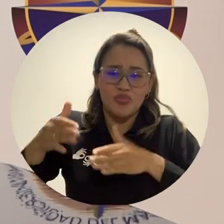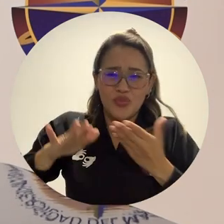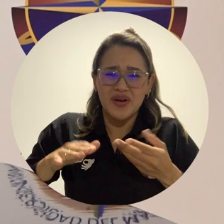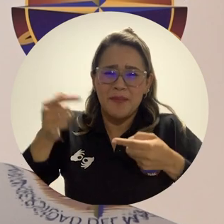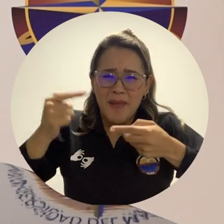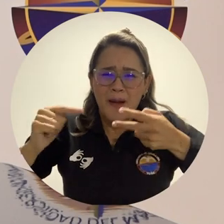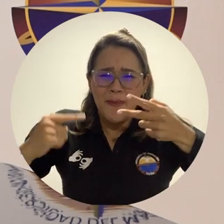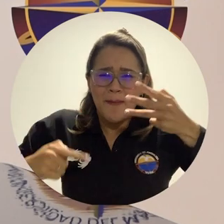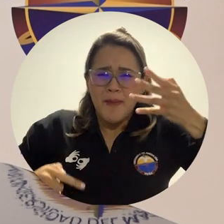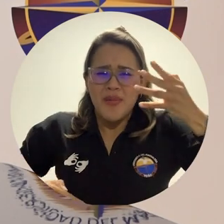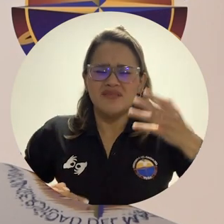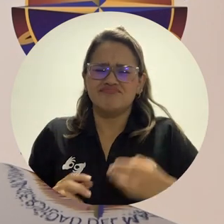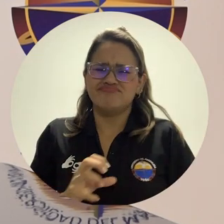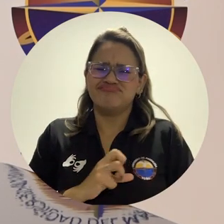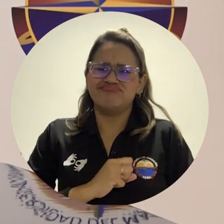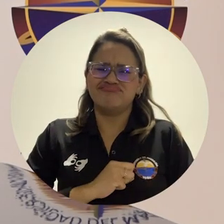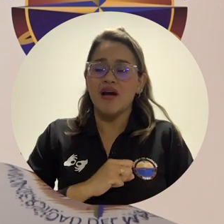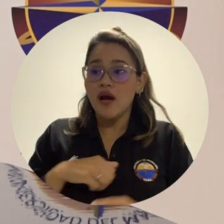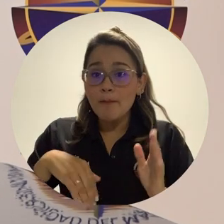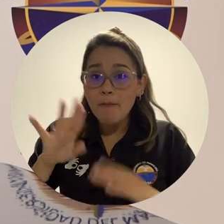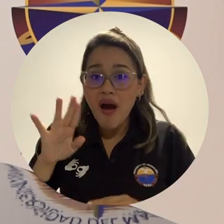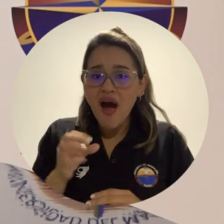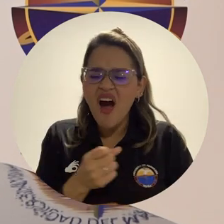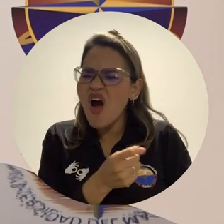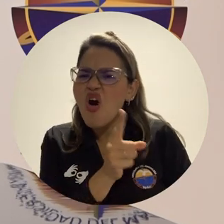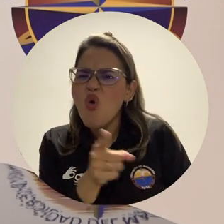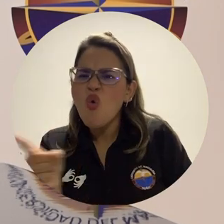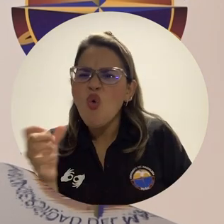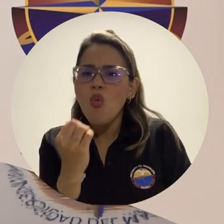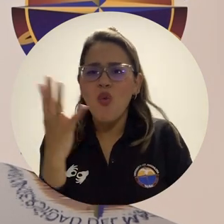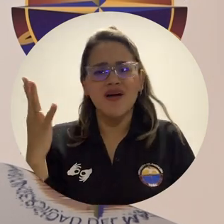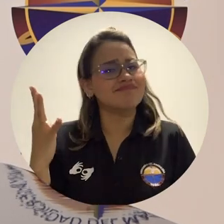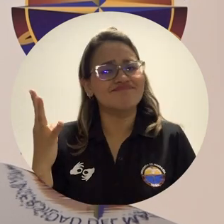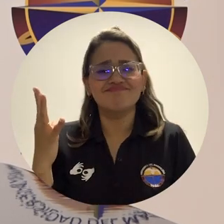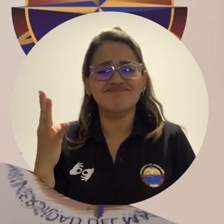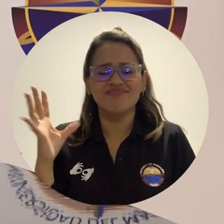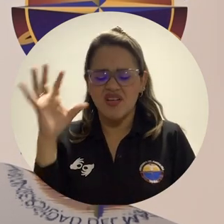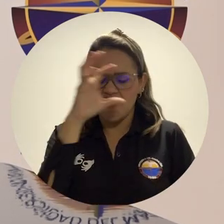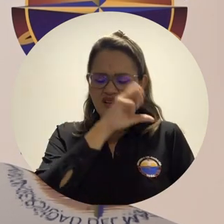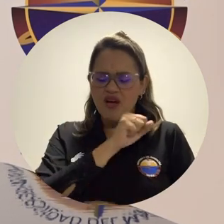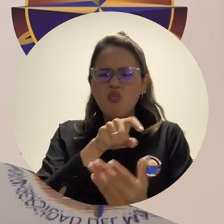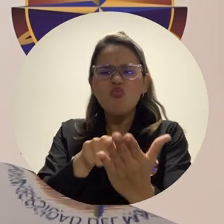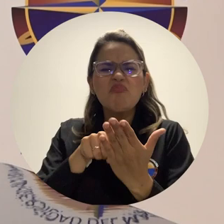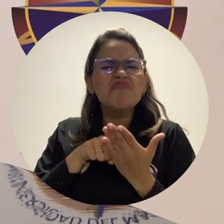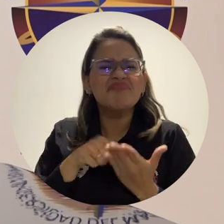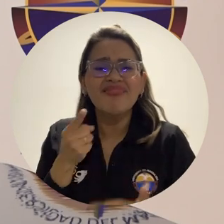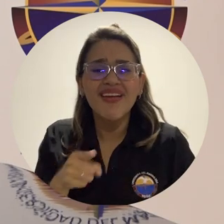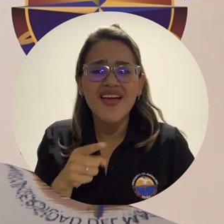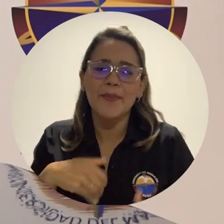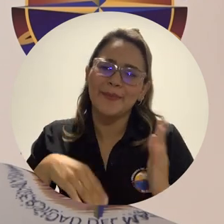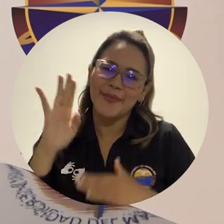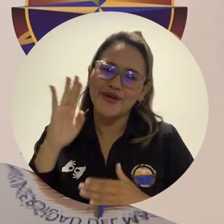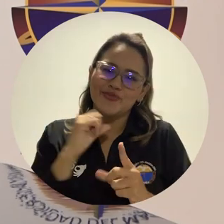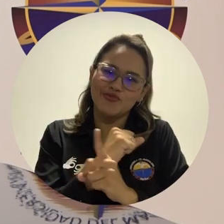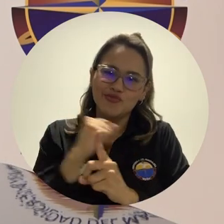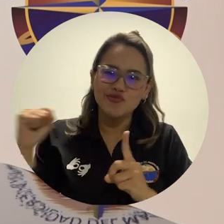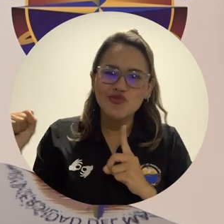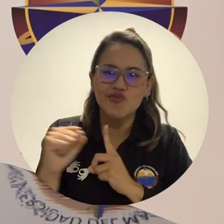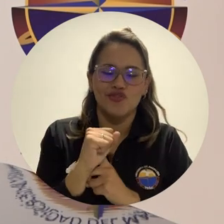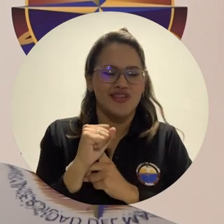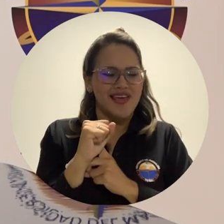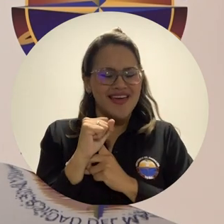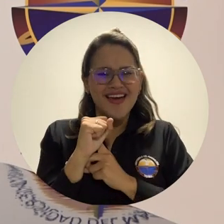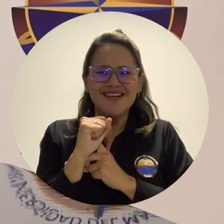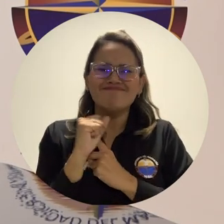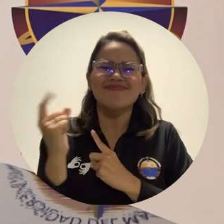estadística, son la muestra del fracaso como sociedad, de la muestra de que a pesar de los esfuerzos